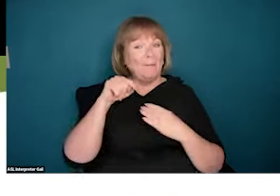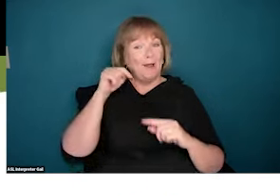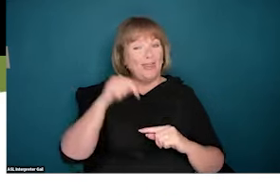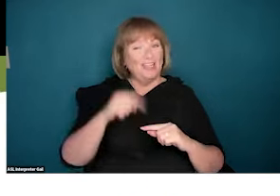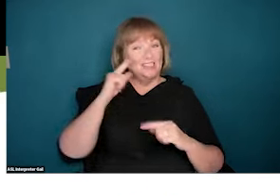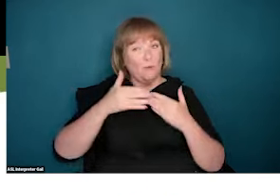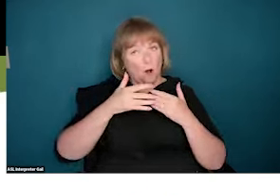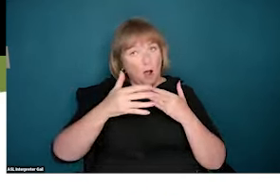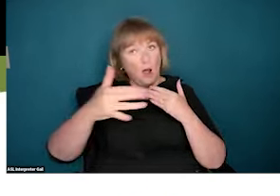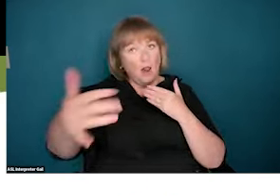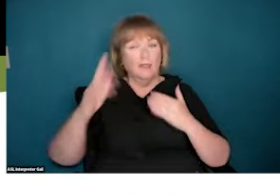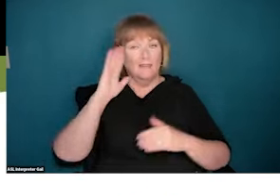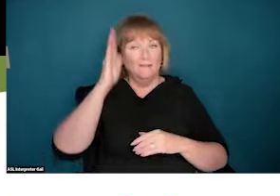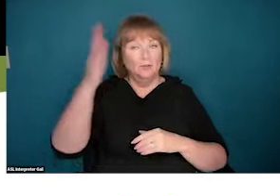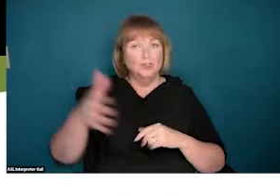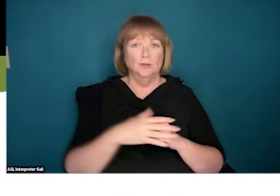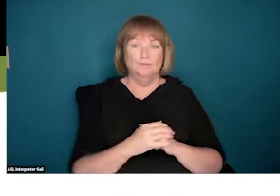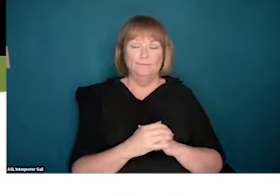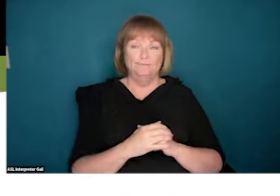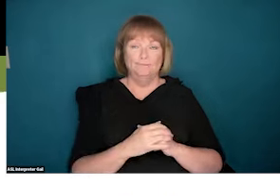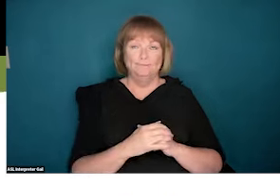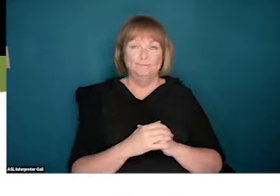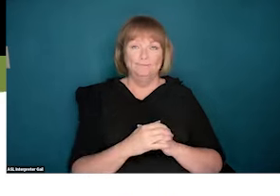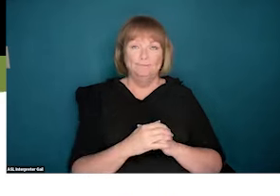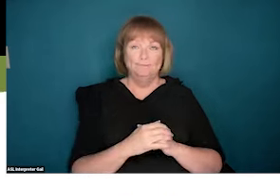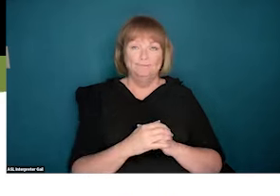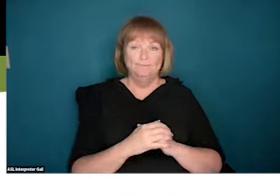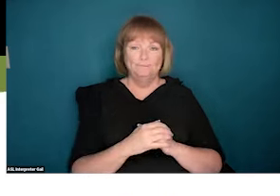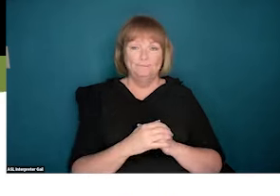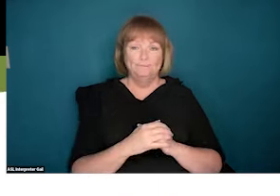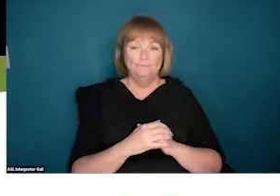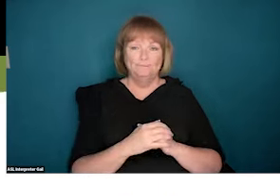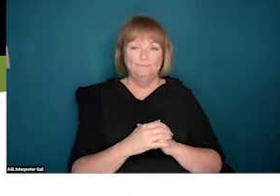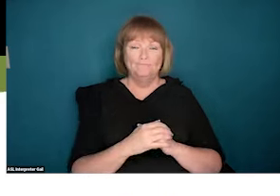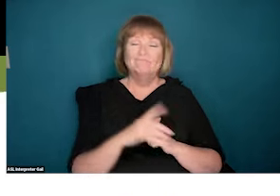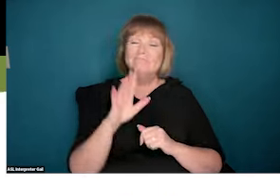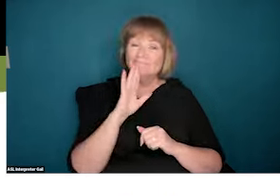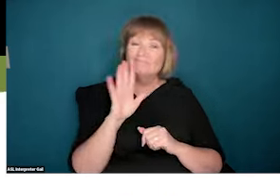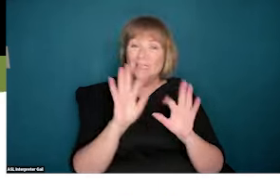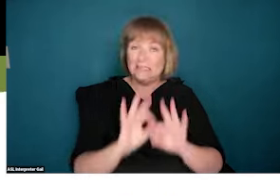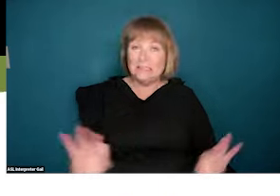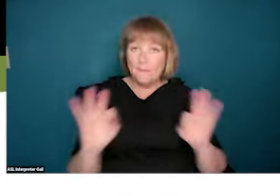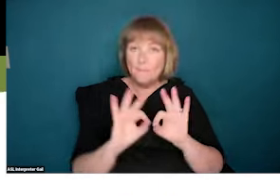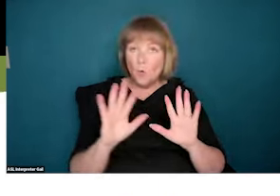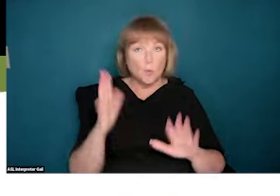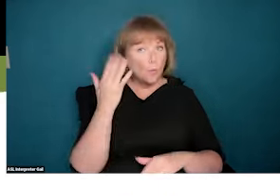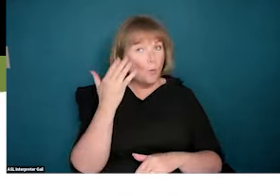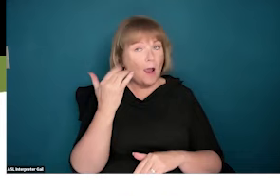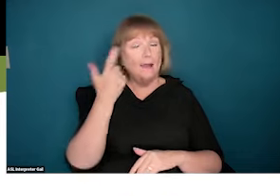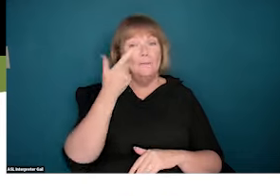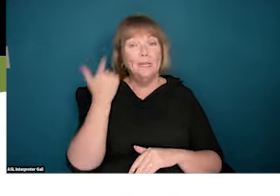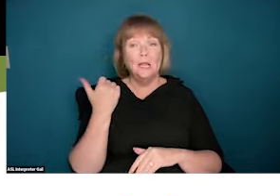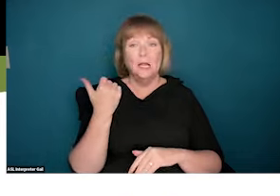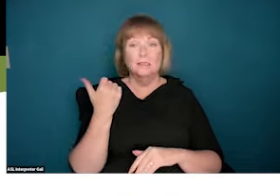la persona que pide la custodia en la corte también puede ser que no sepa exactamente en qué se está metiendo. Esto es